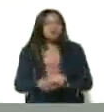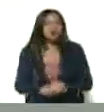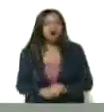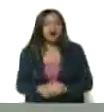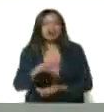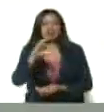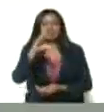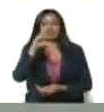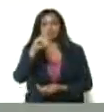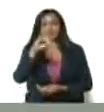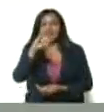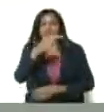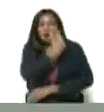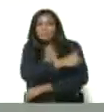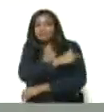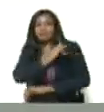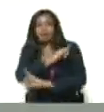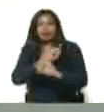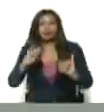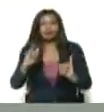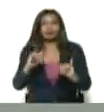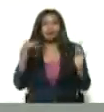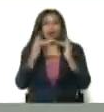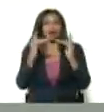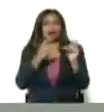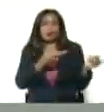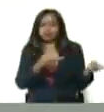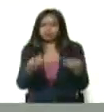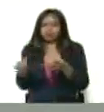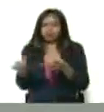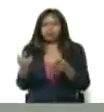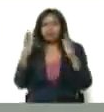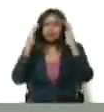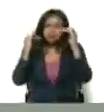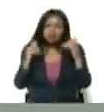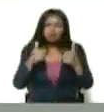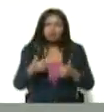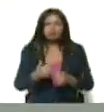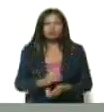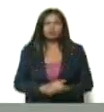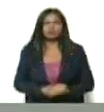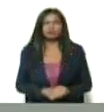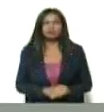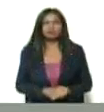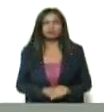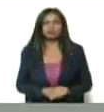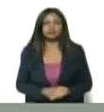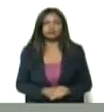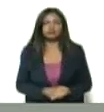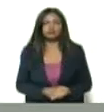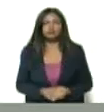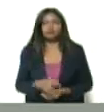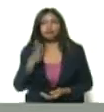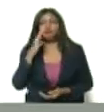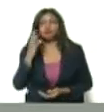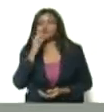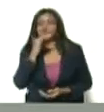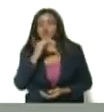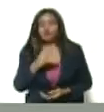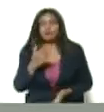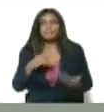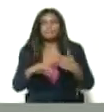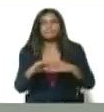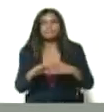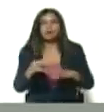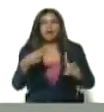CDI y a los hospitales. Ya están las camas listas para recibirlo y atenderlo. Los que den negativo van a